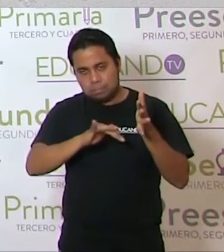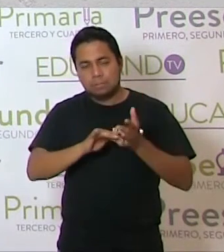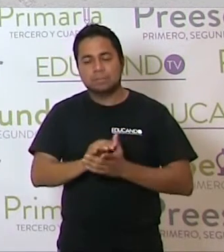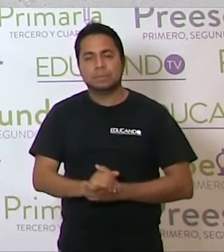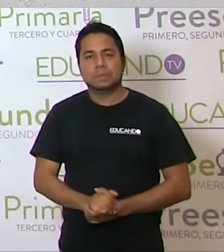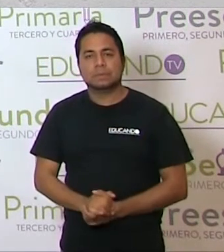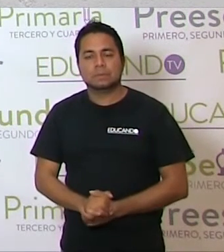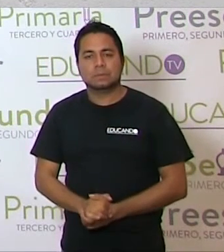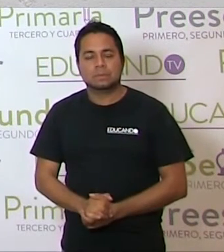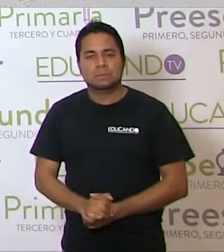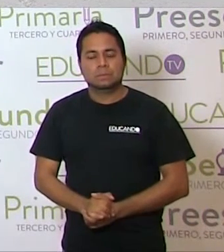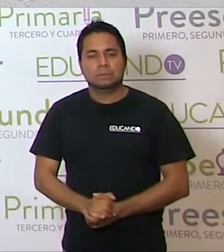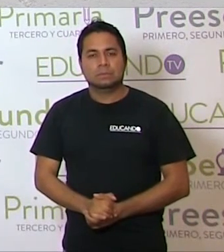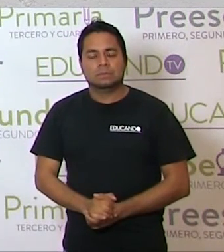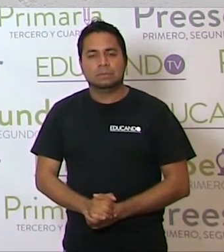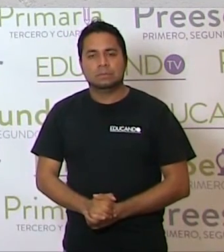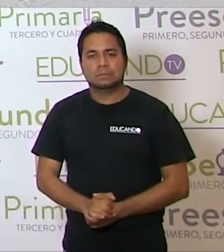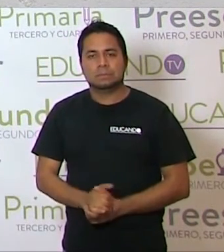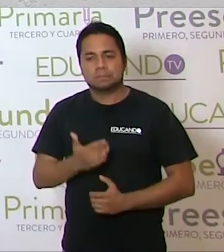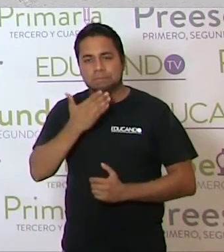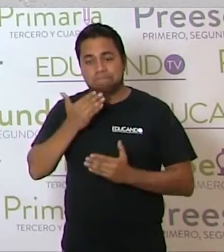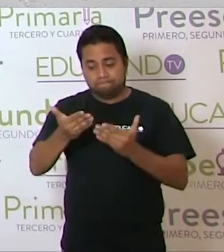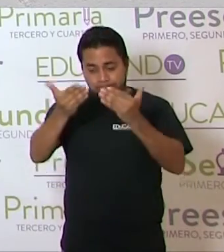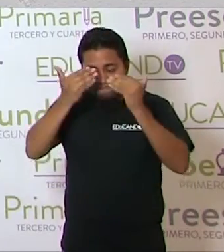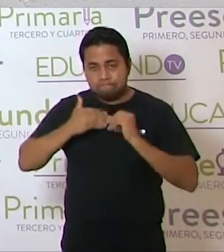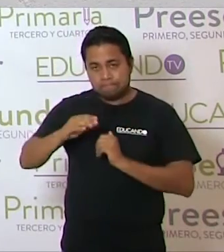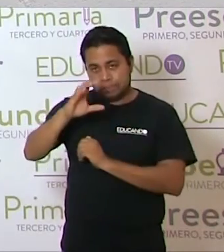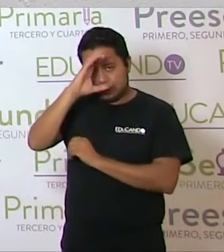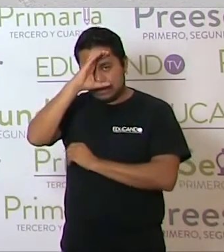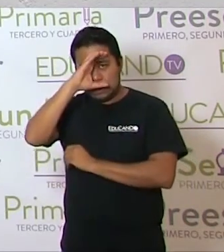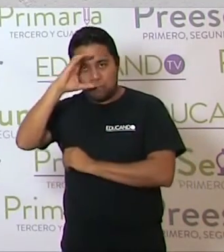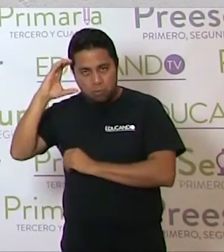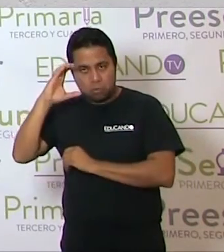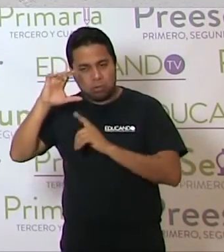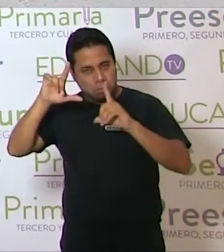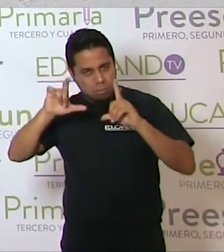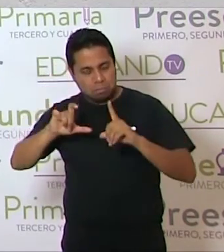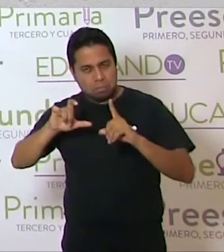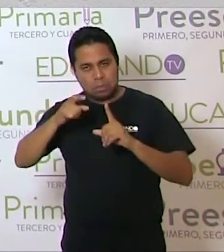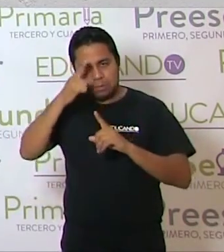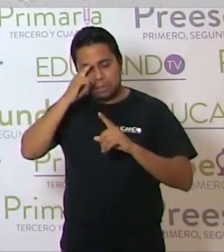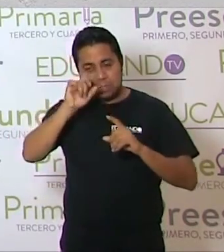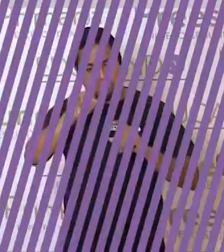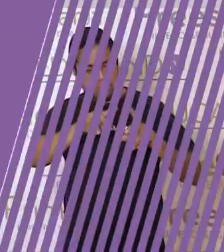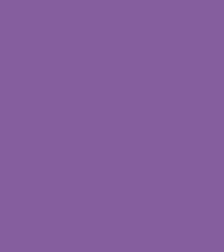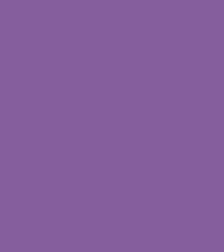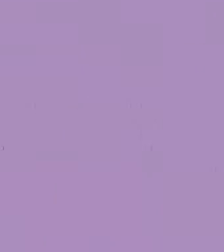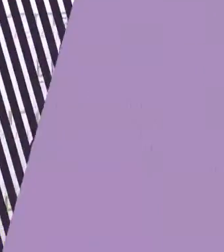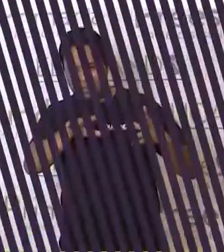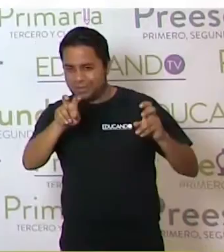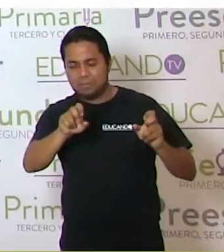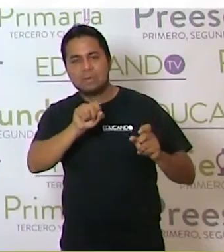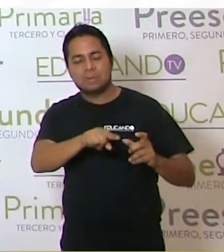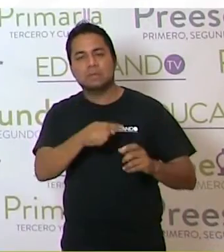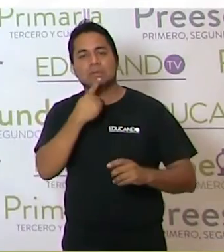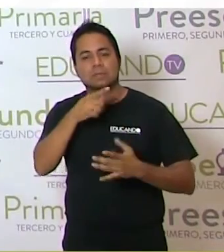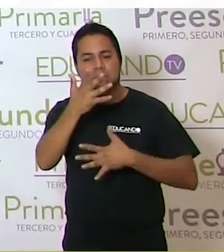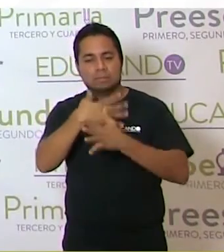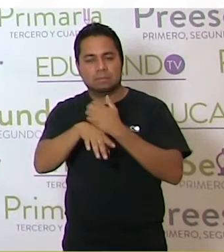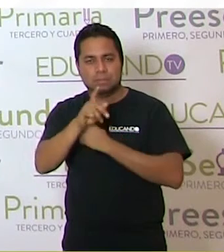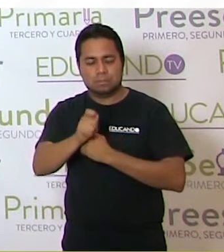bien la siguiente imagen que y que es el texto del mismo tema dice